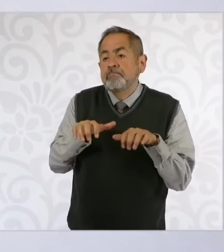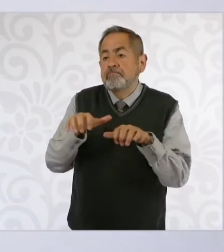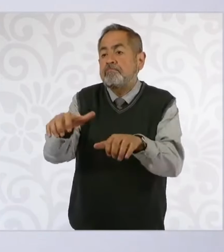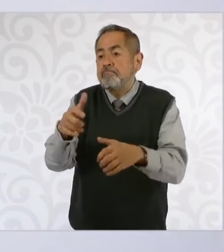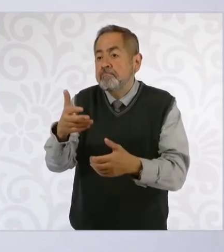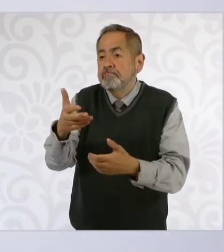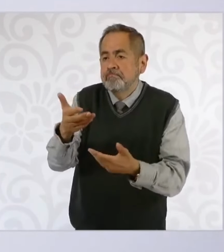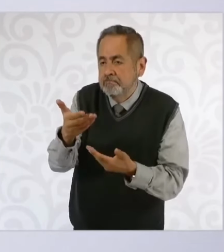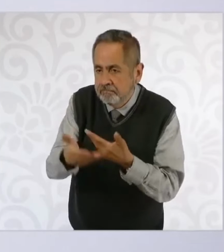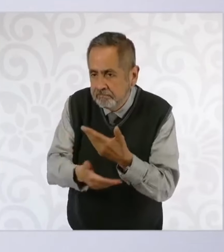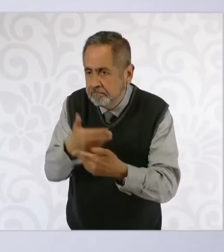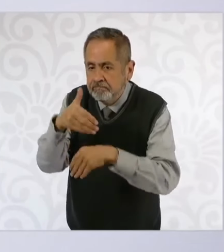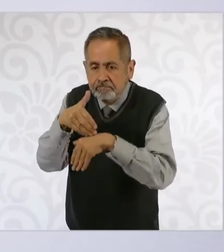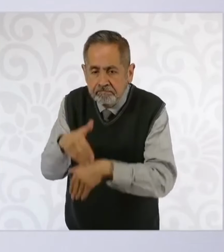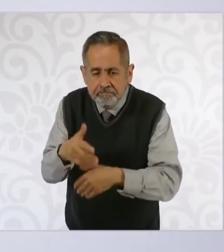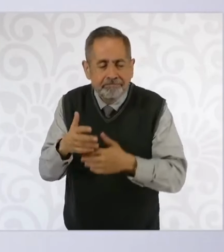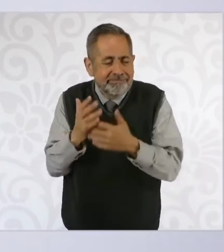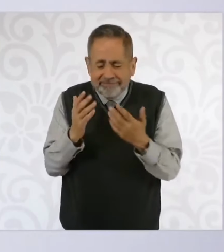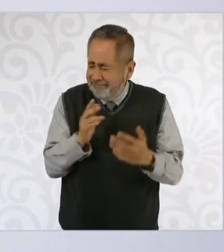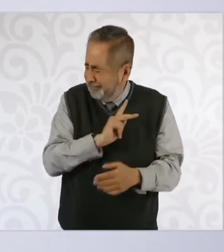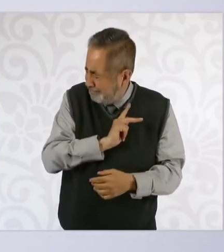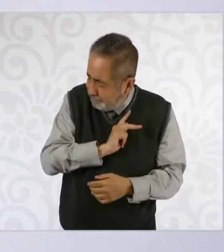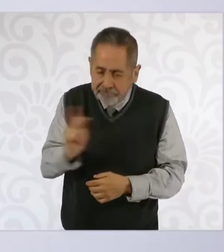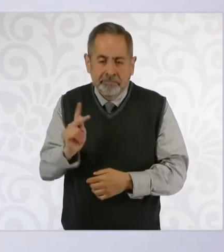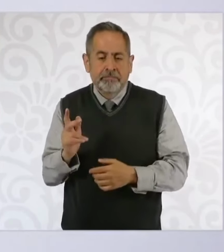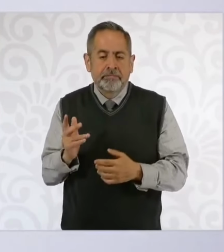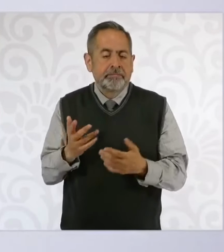Pero todos en nuestra